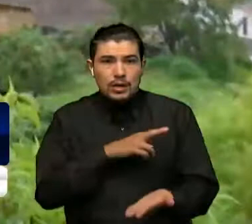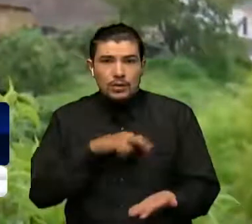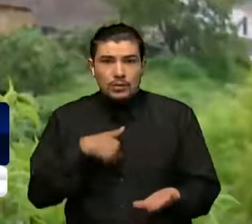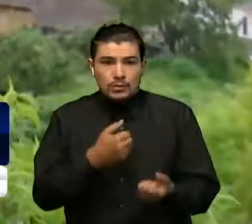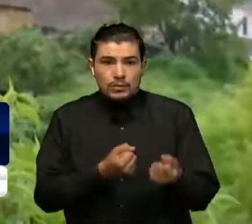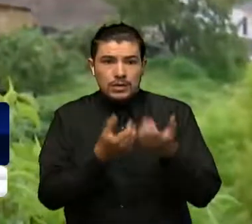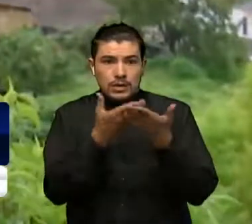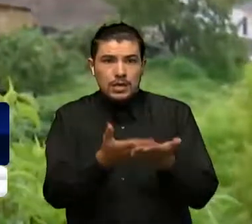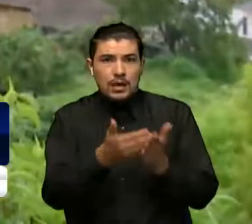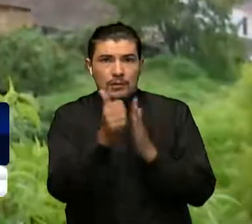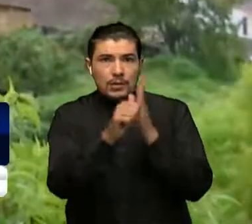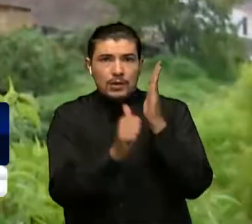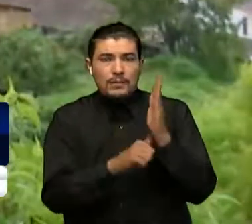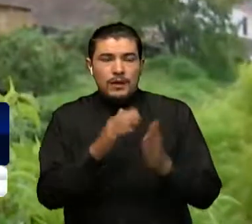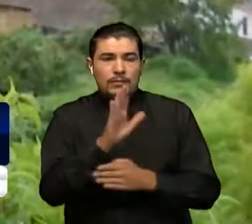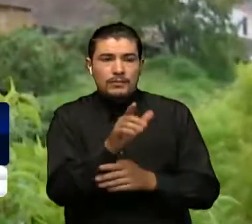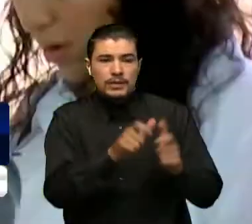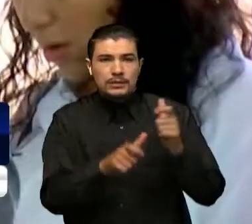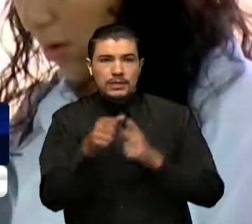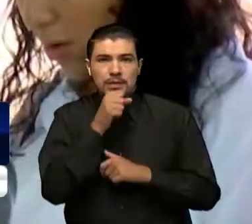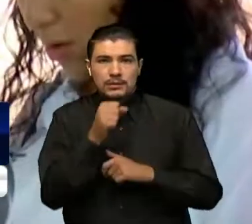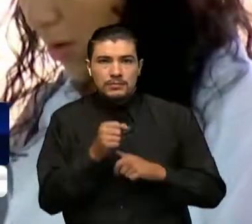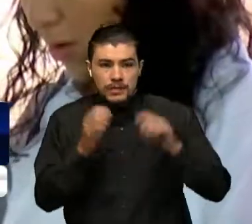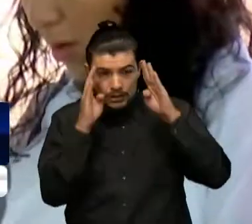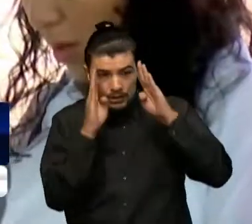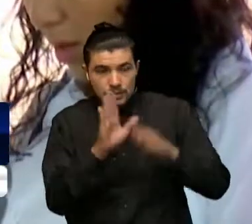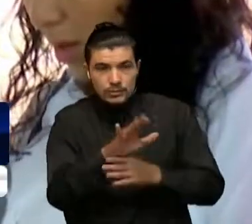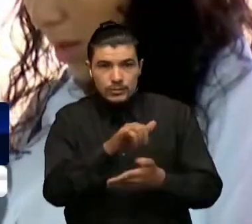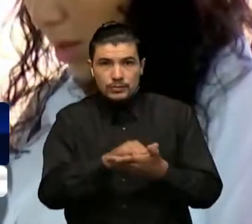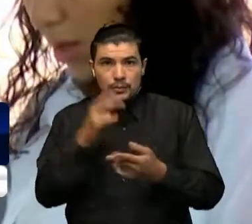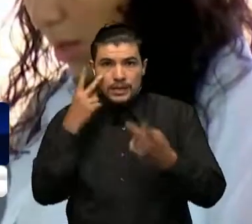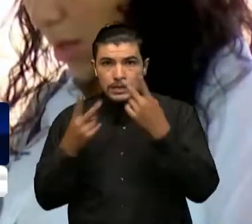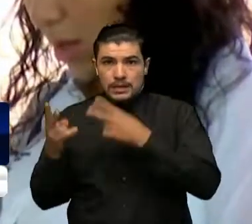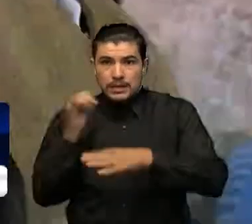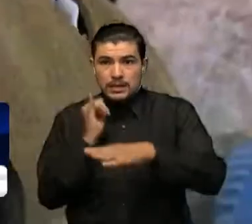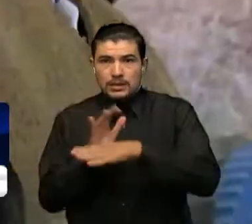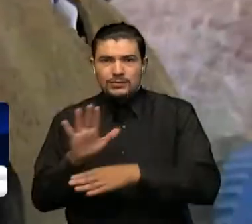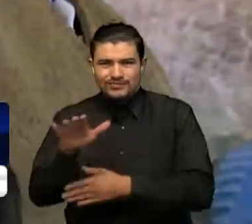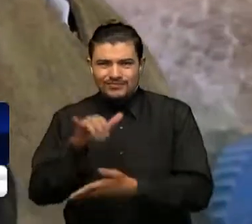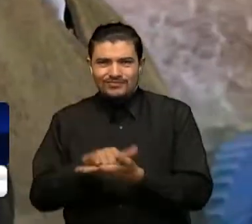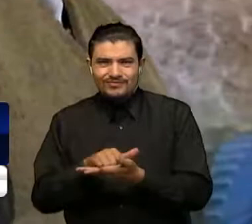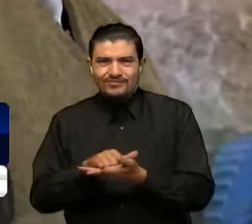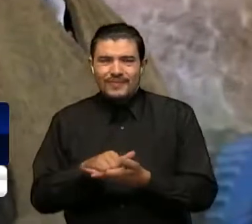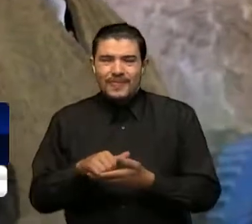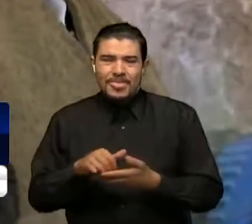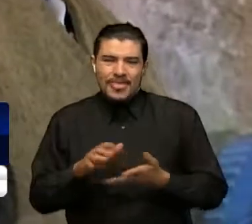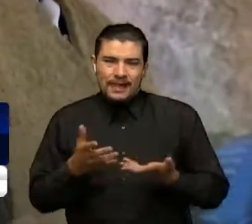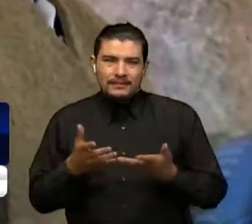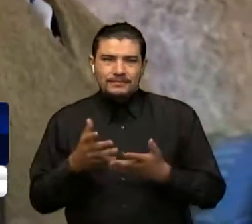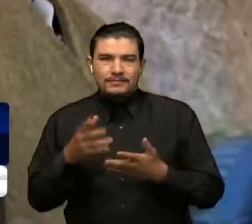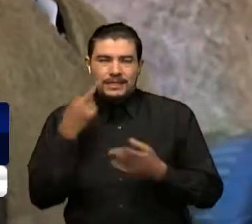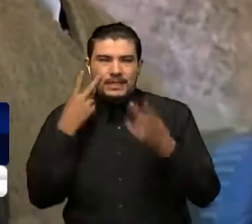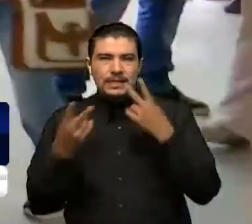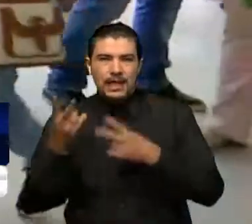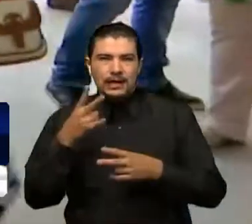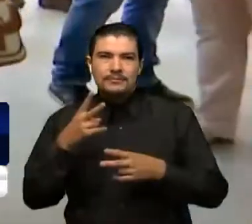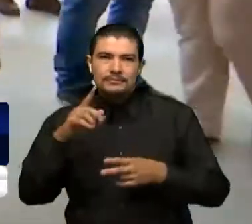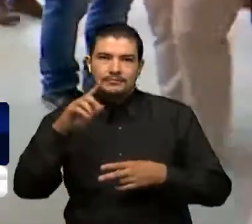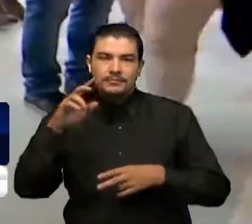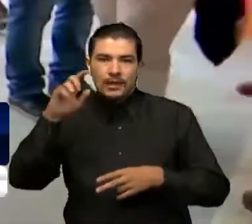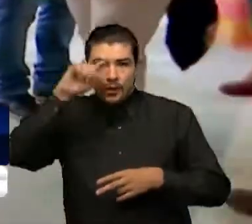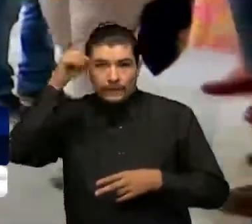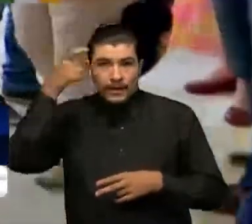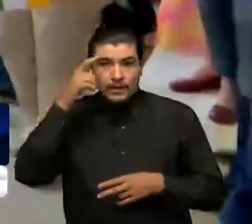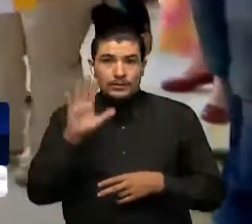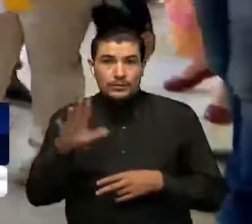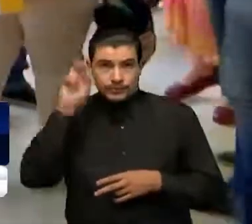mayor. Durante esta visita institucional, el alcalde del municipio destacó este apoyo que aporta en el